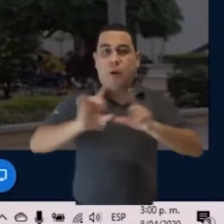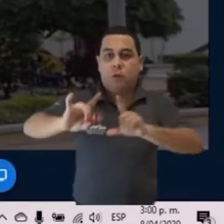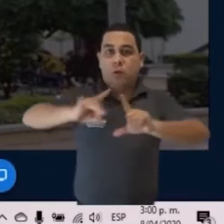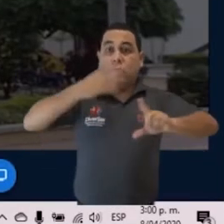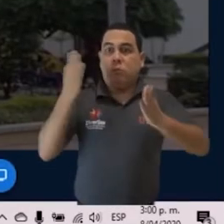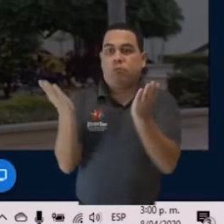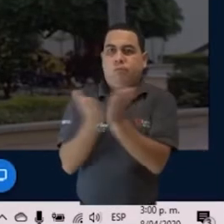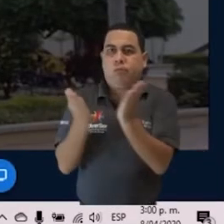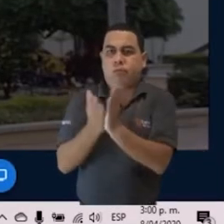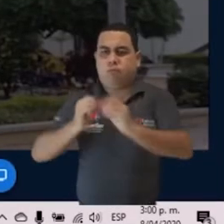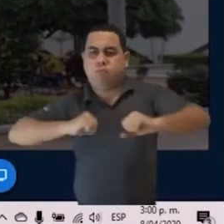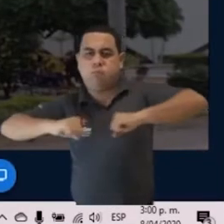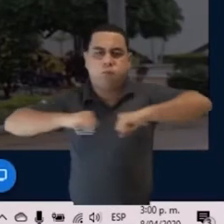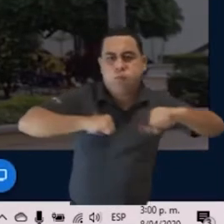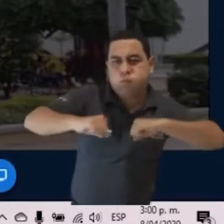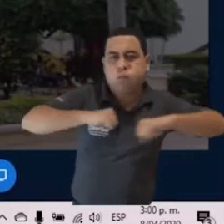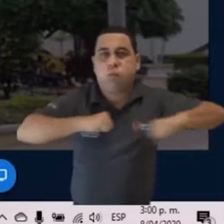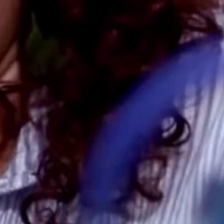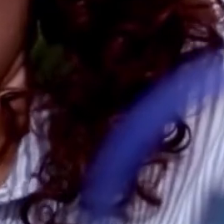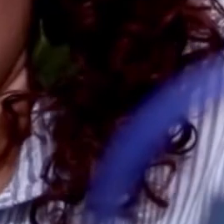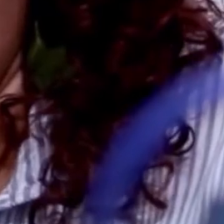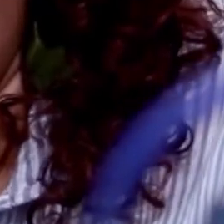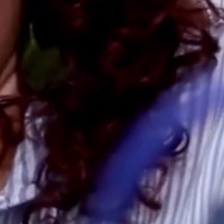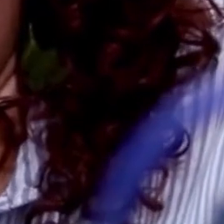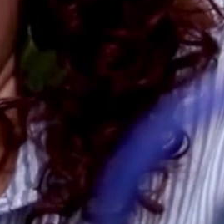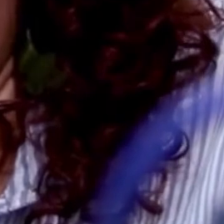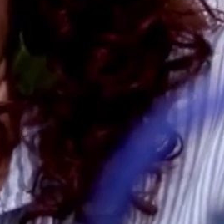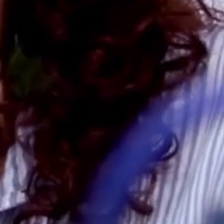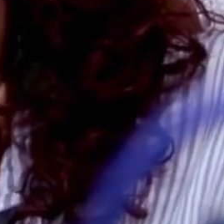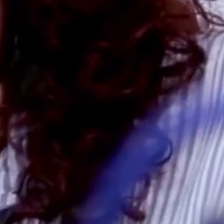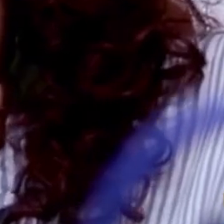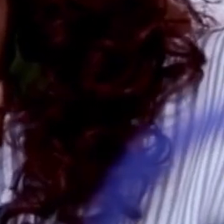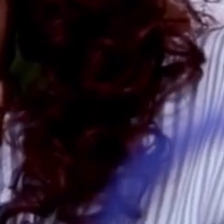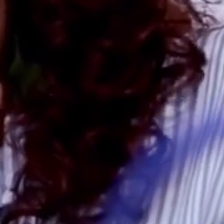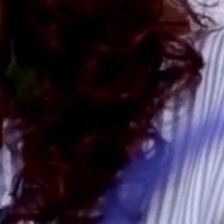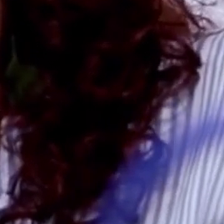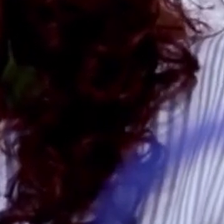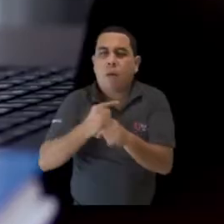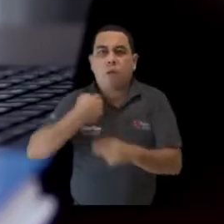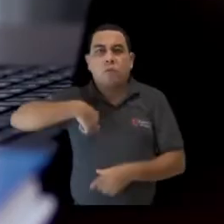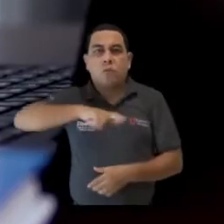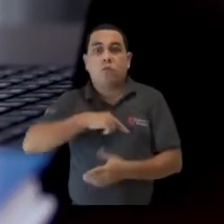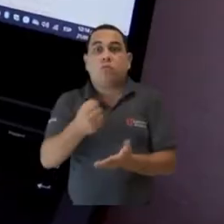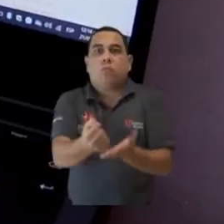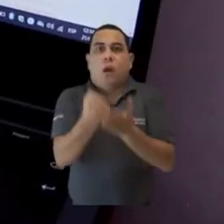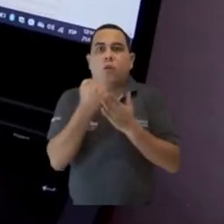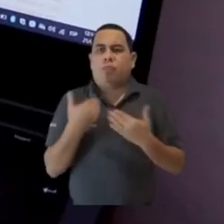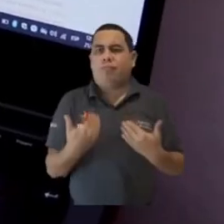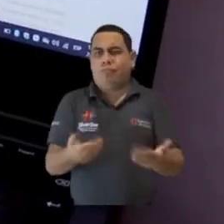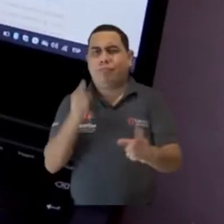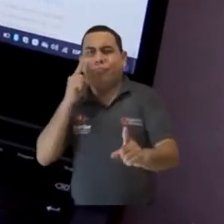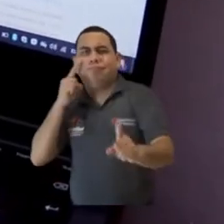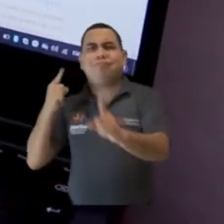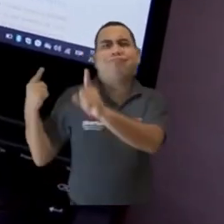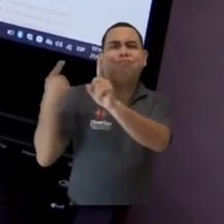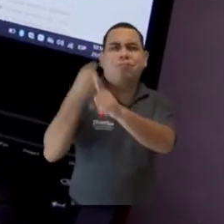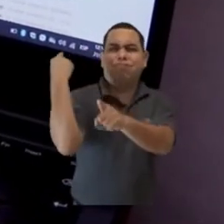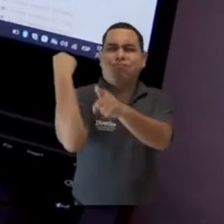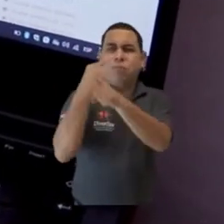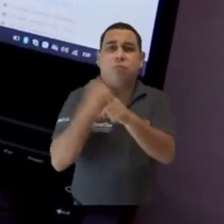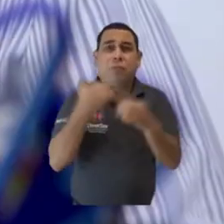de la educación mediado por las TIC. Y nos ha permitido proyectarnos muchísimo mejor para